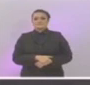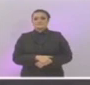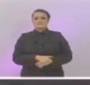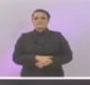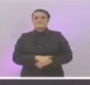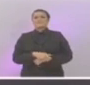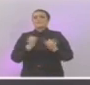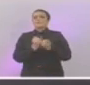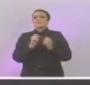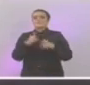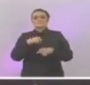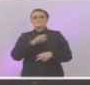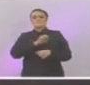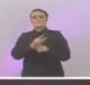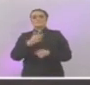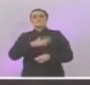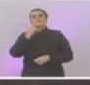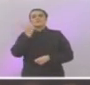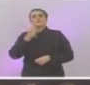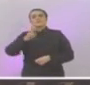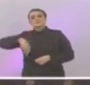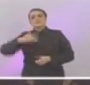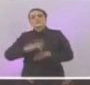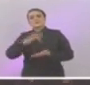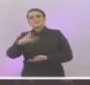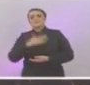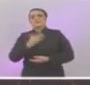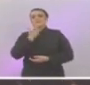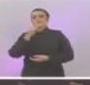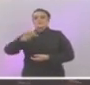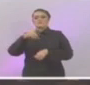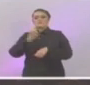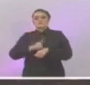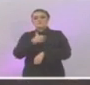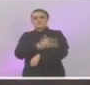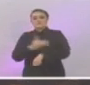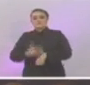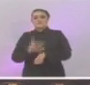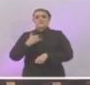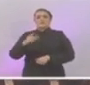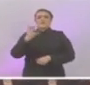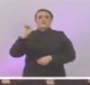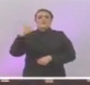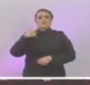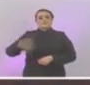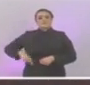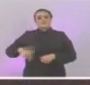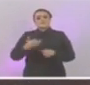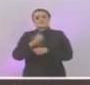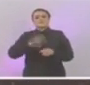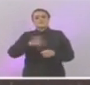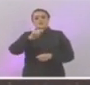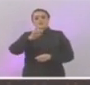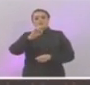De manera también muy especial quiero agradecer y aprecio que nos acompañen los señores exgobernadores del estado.